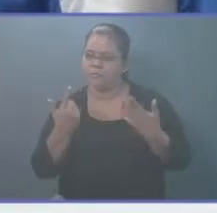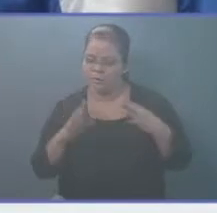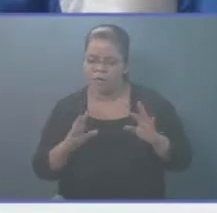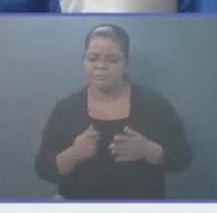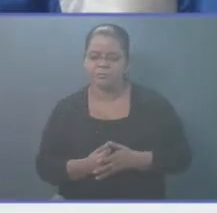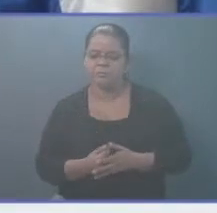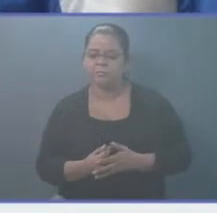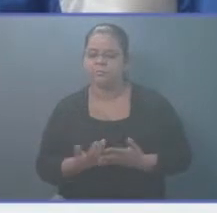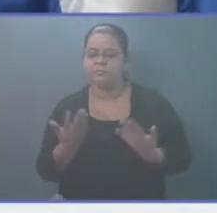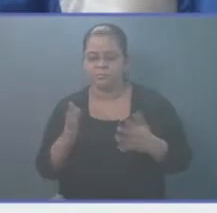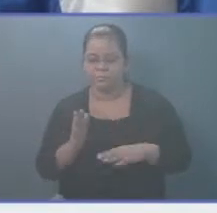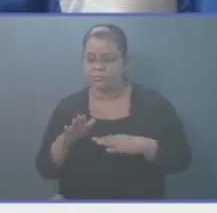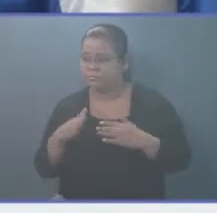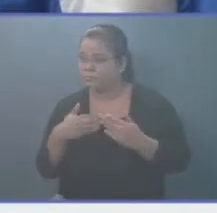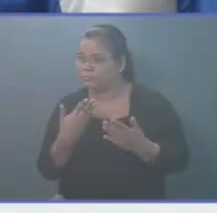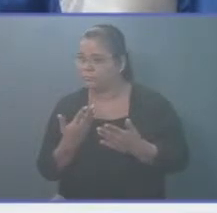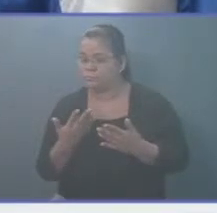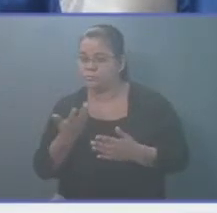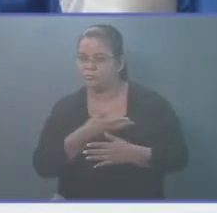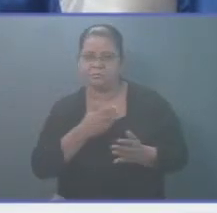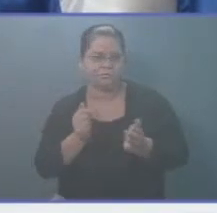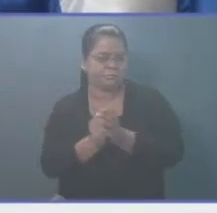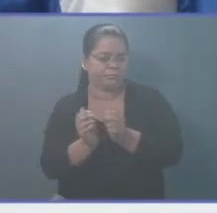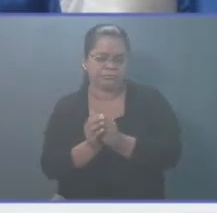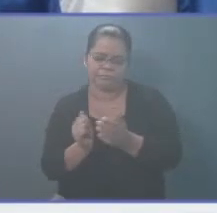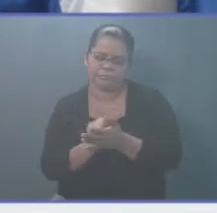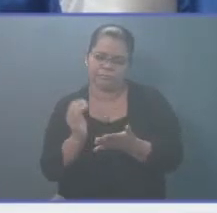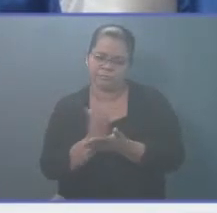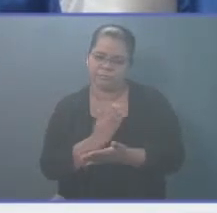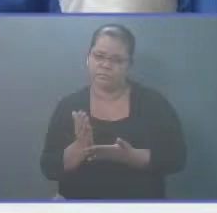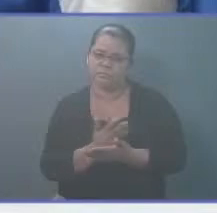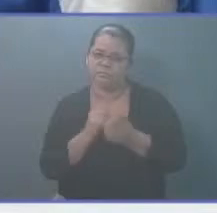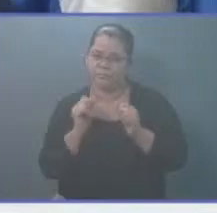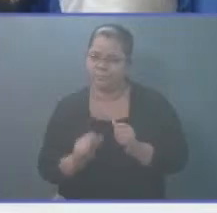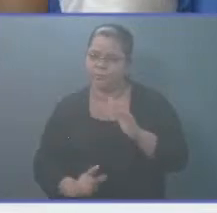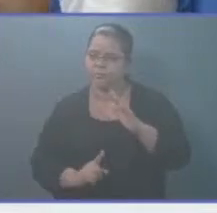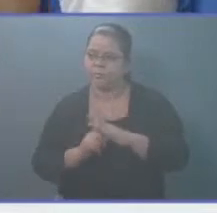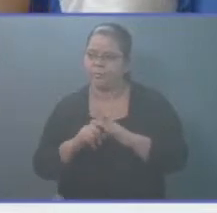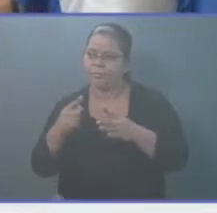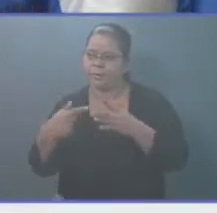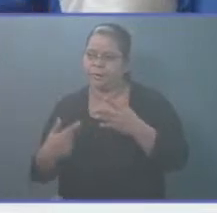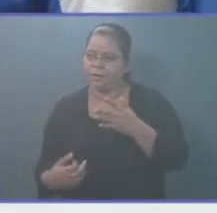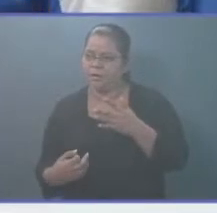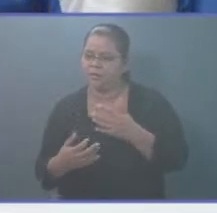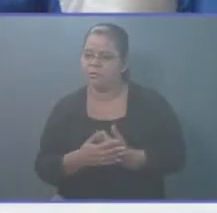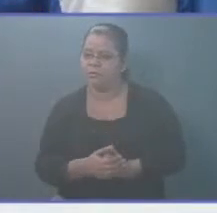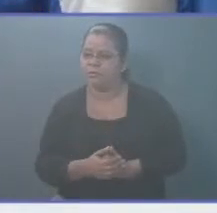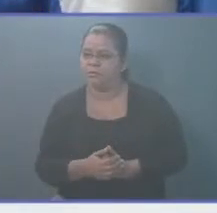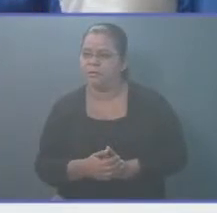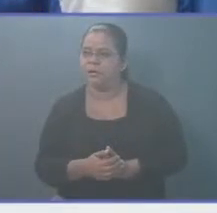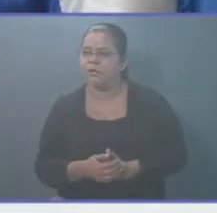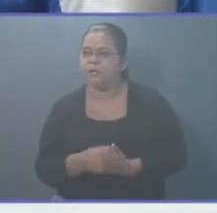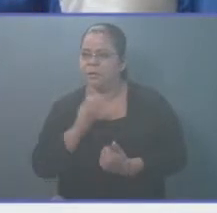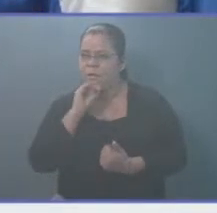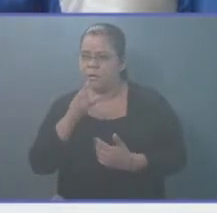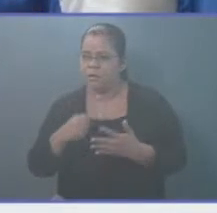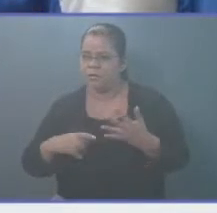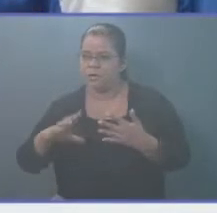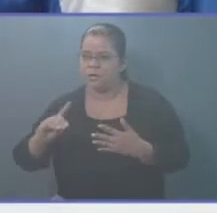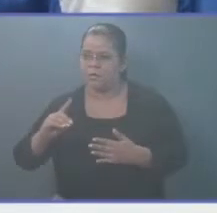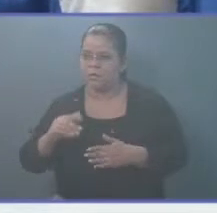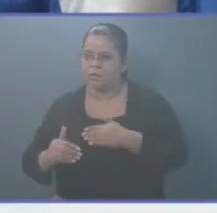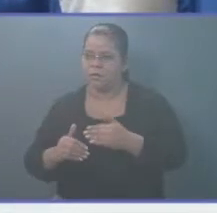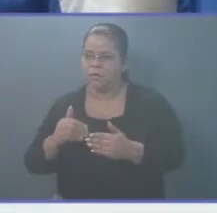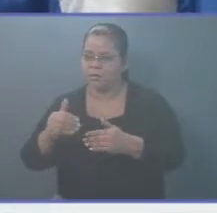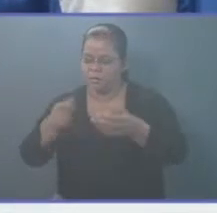como se llama, no tendríamos problemas en que aparezca en esta ley haciendo alusión al Código Procesal